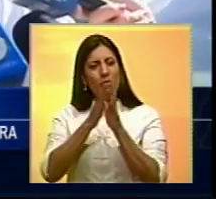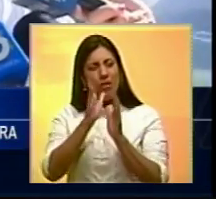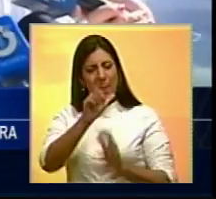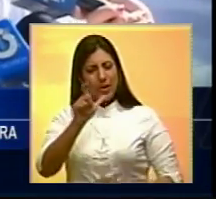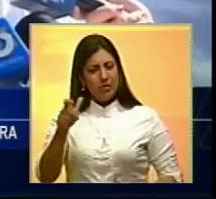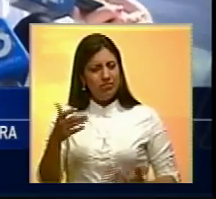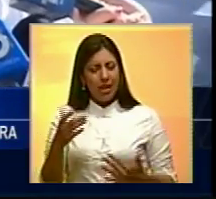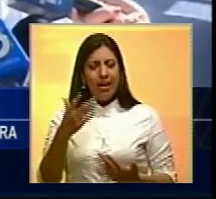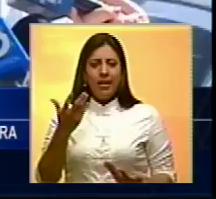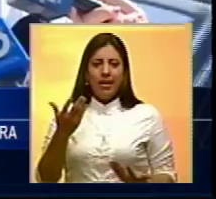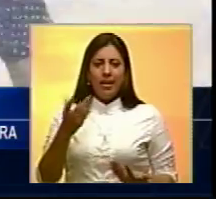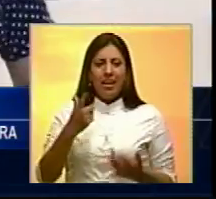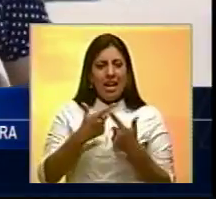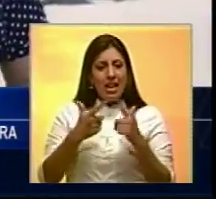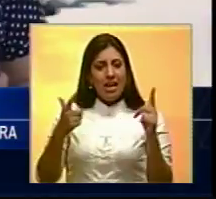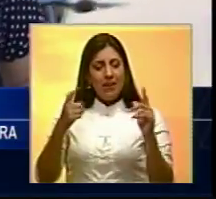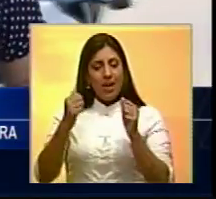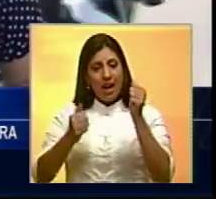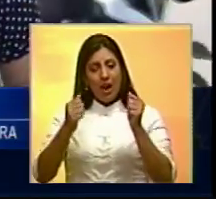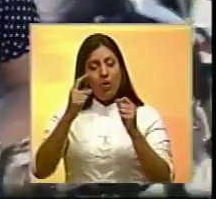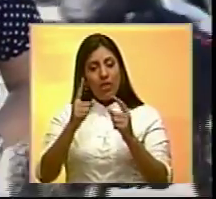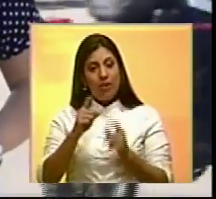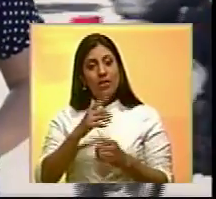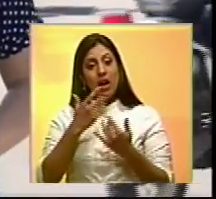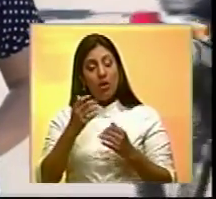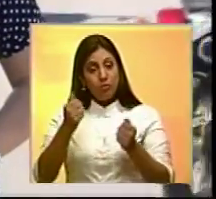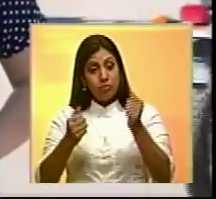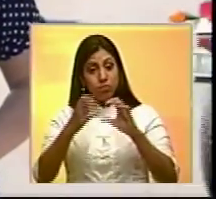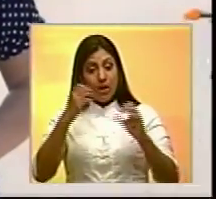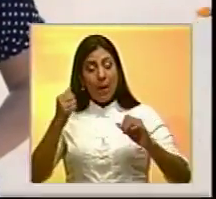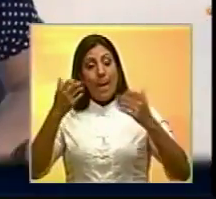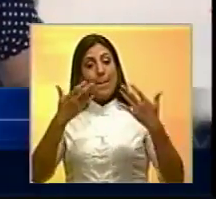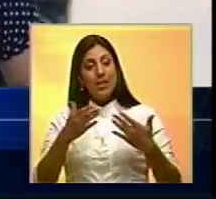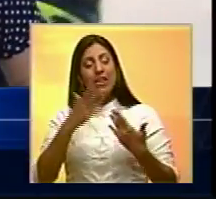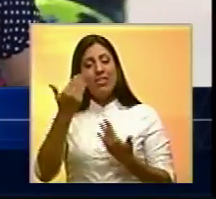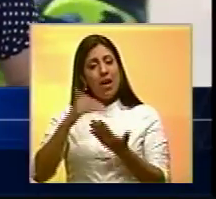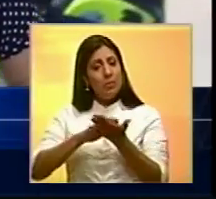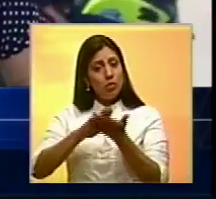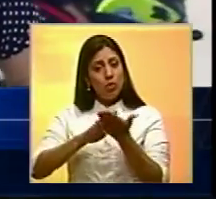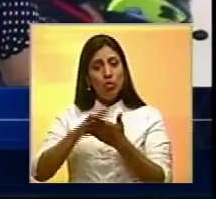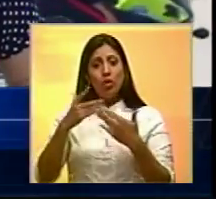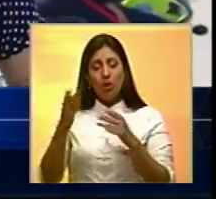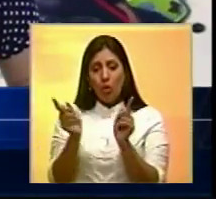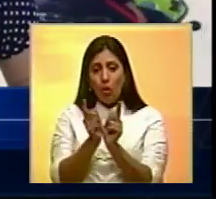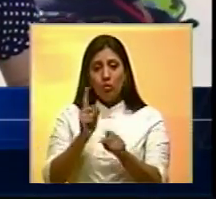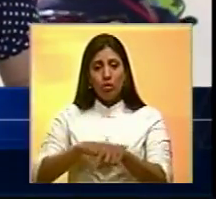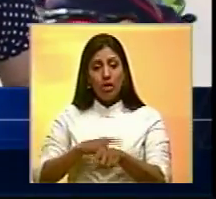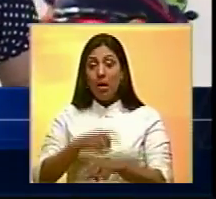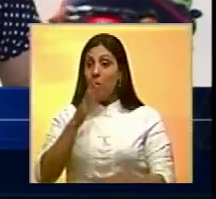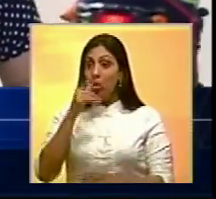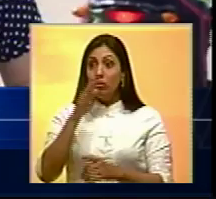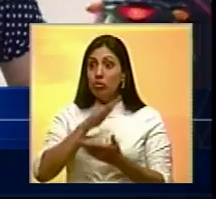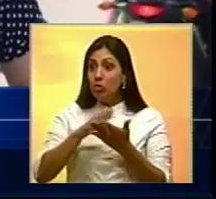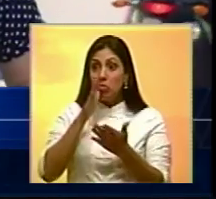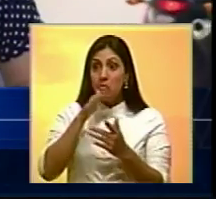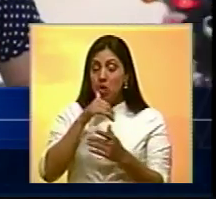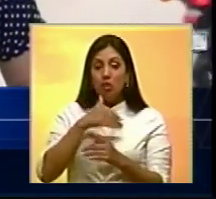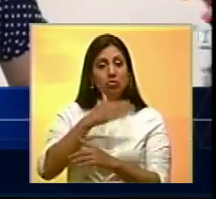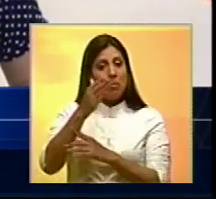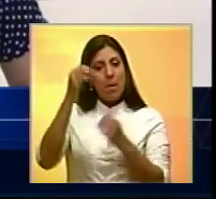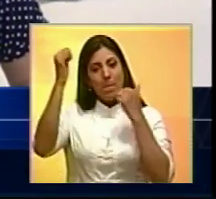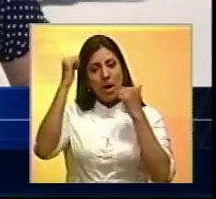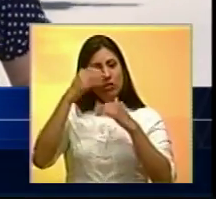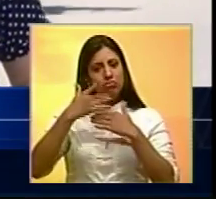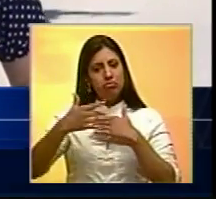colectividad es que, bueno, el libre tránsito. Transportistas de carga pesada exigen soluciones a corto plazo, de lo contrario no descartan con ir a